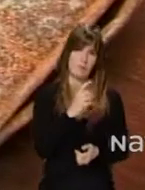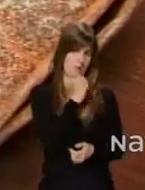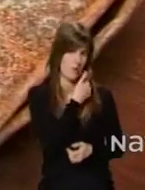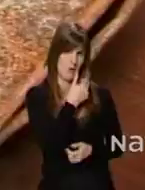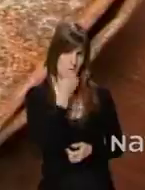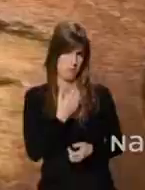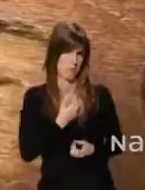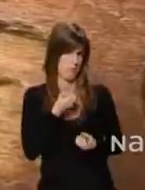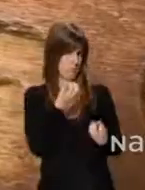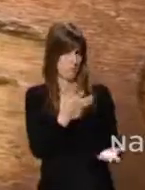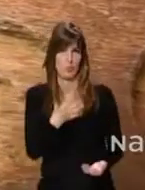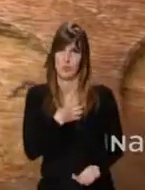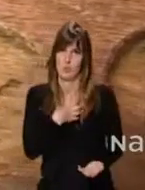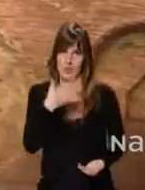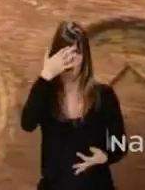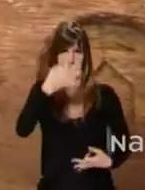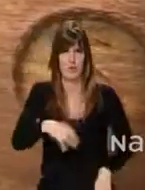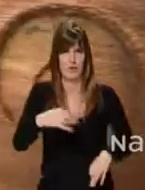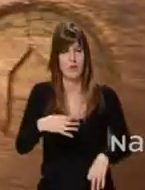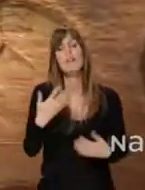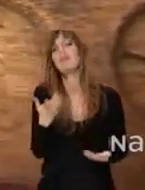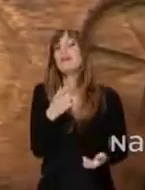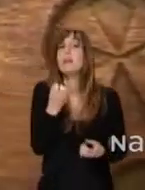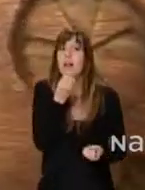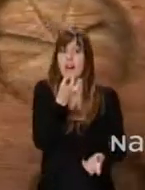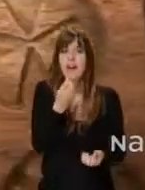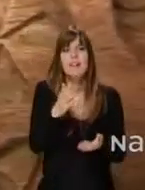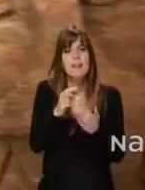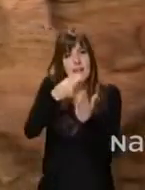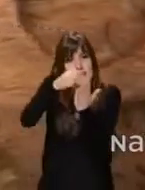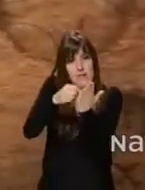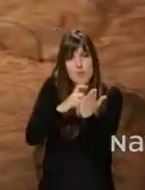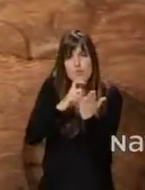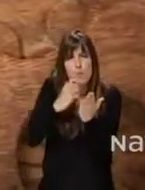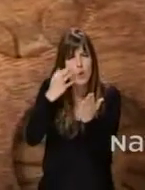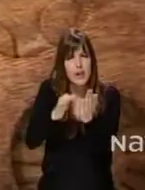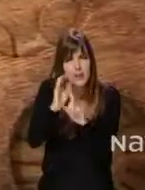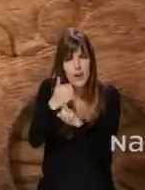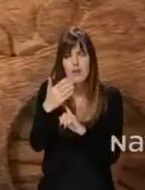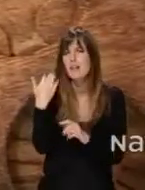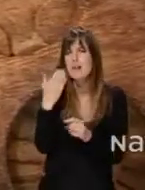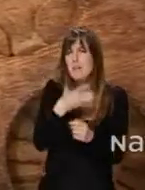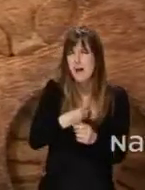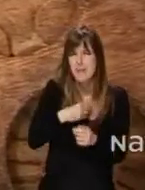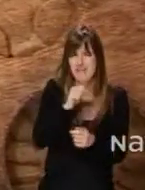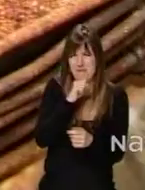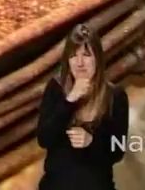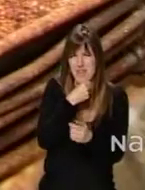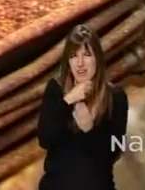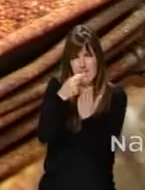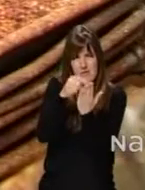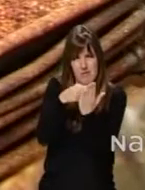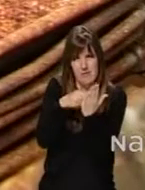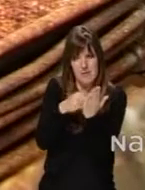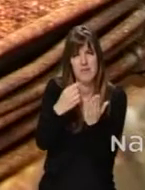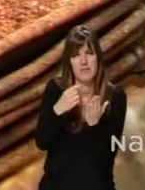decir, lógicamente. ¿No? Y además te voy a contar cómo la encontramos. La fórmula tenían escrita con un papel y con